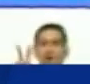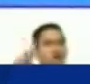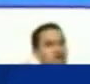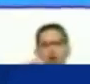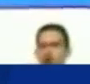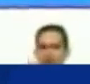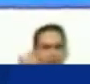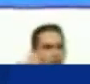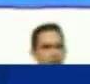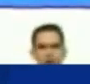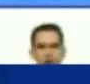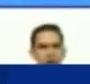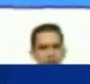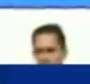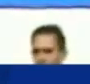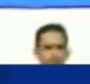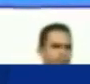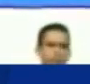Previendo